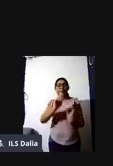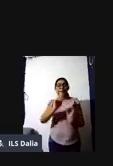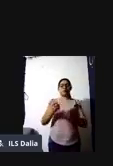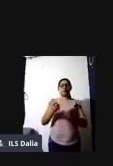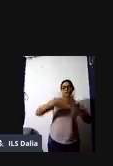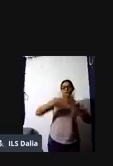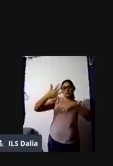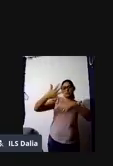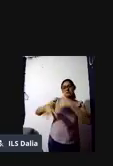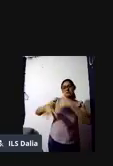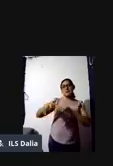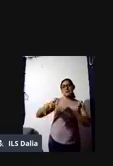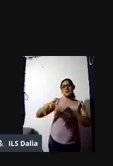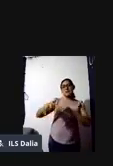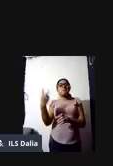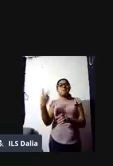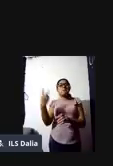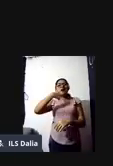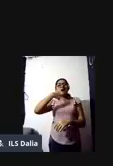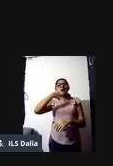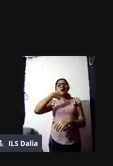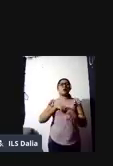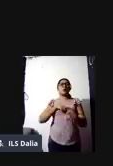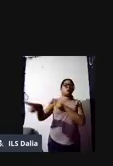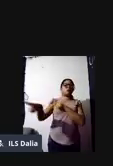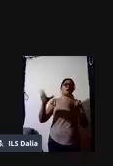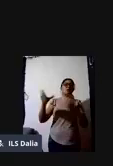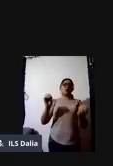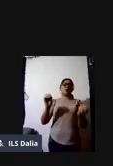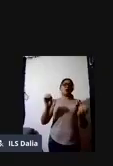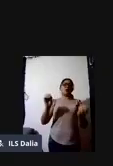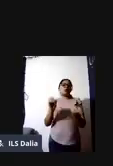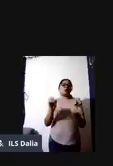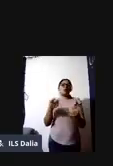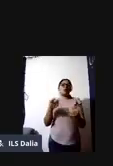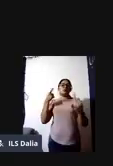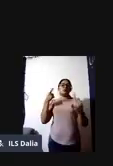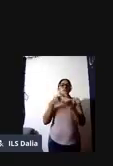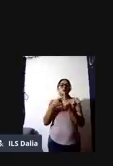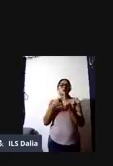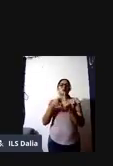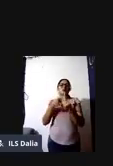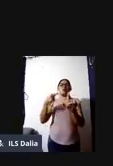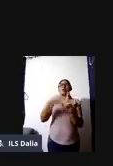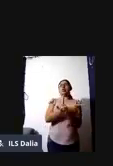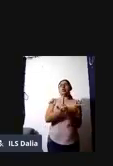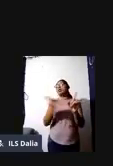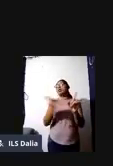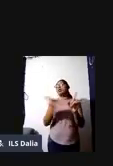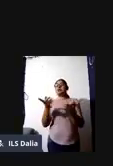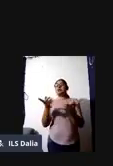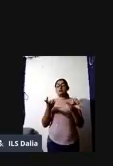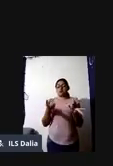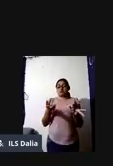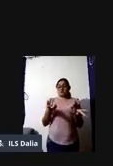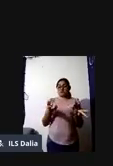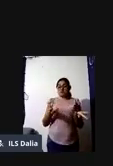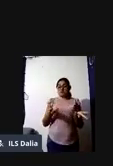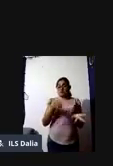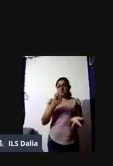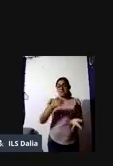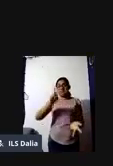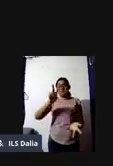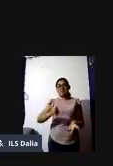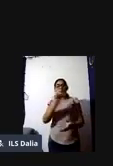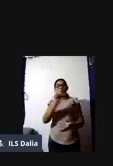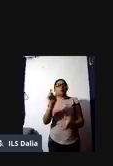palabras sosas, las palabras sin sentido para evadir, porque eso también se nota